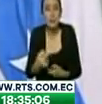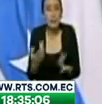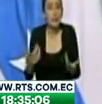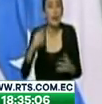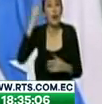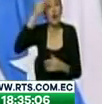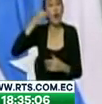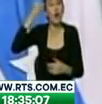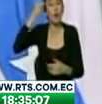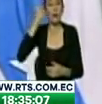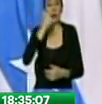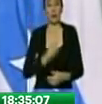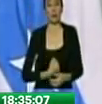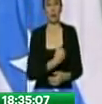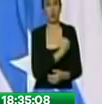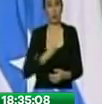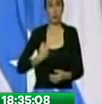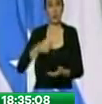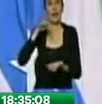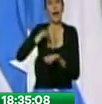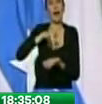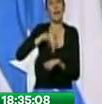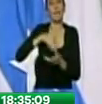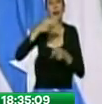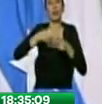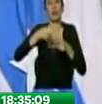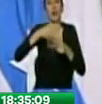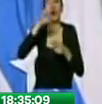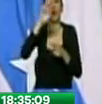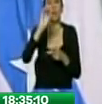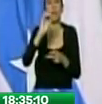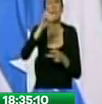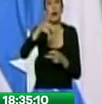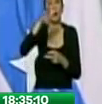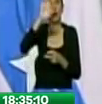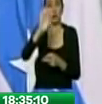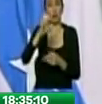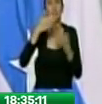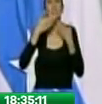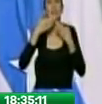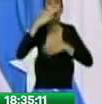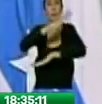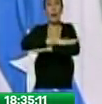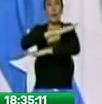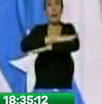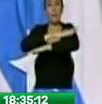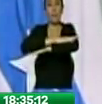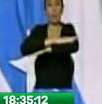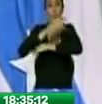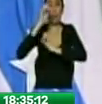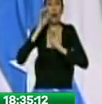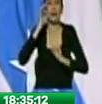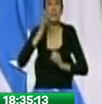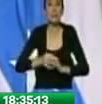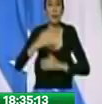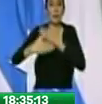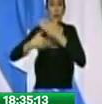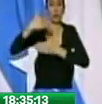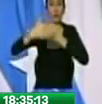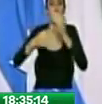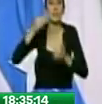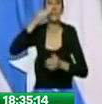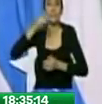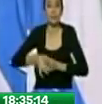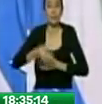gobierno suizo y a la farmacéutica Roche por la donación de una plataforma de diagnóstico molecular que nos permitirá procesar cerca de 1.000 pruebas